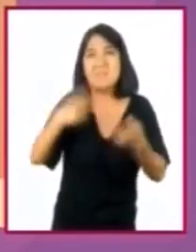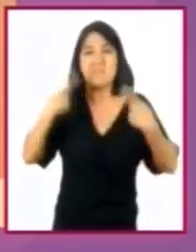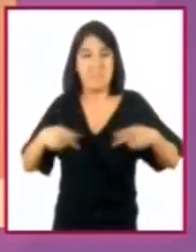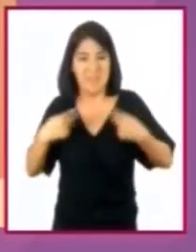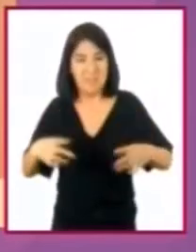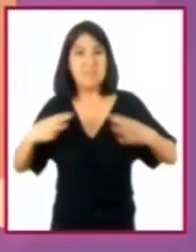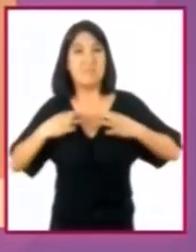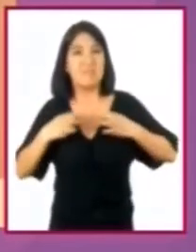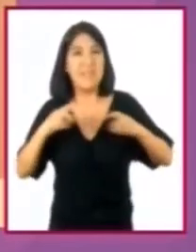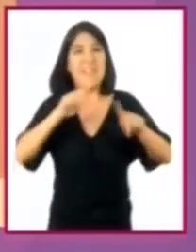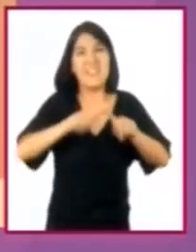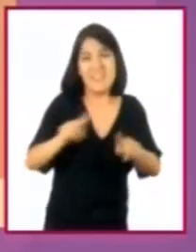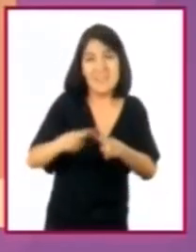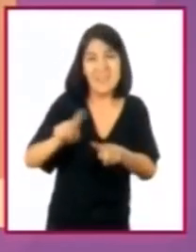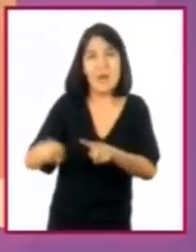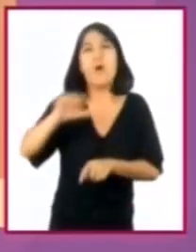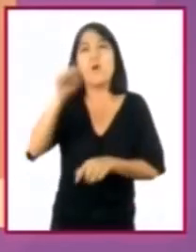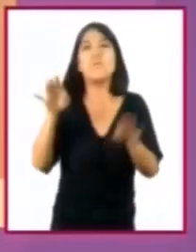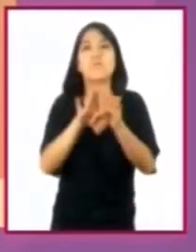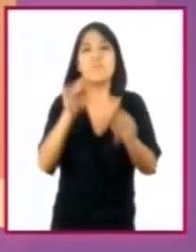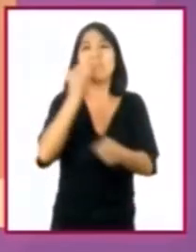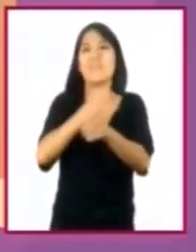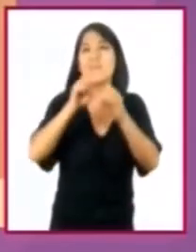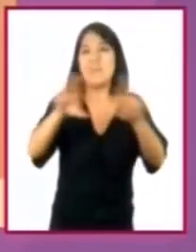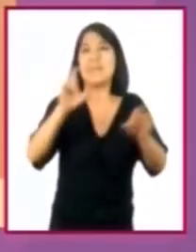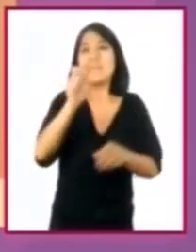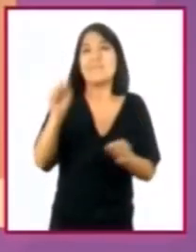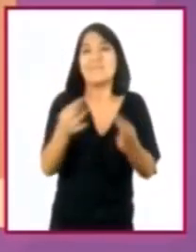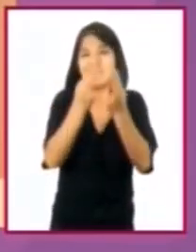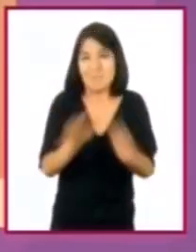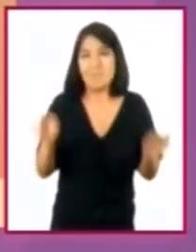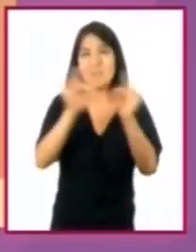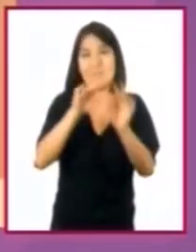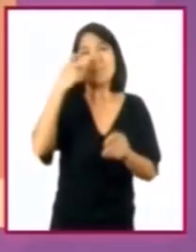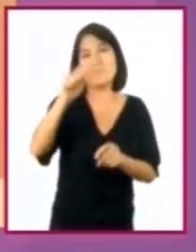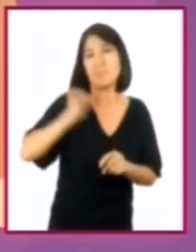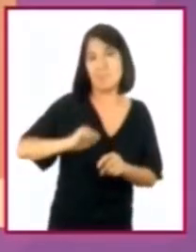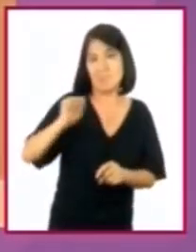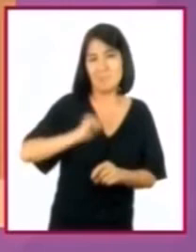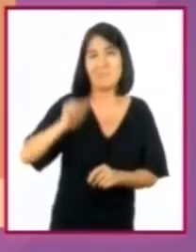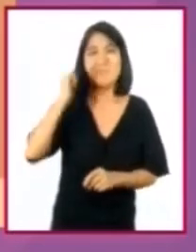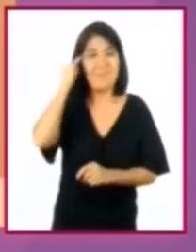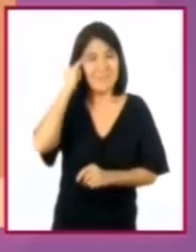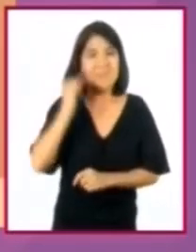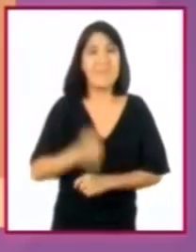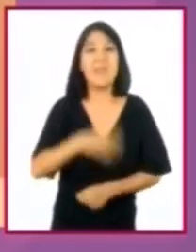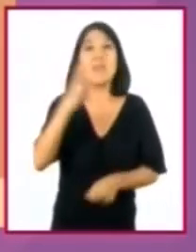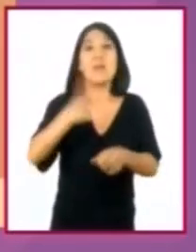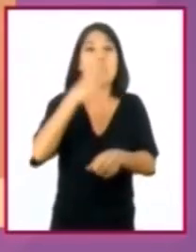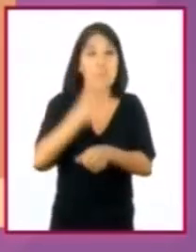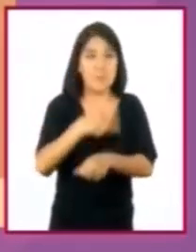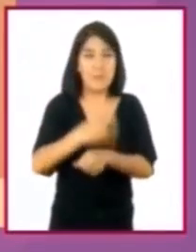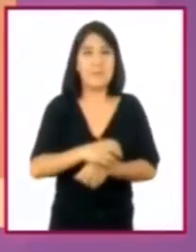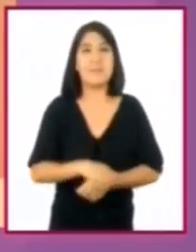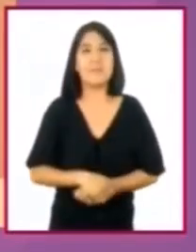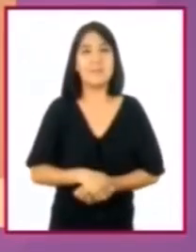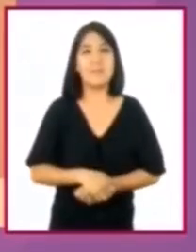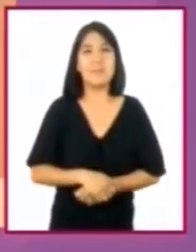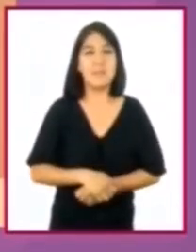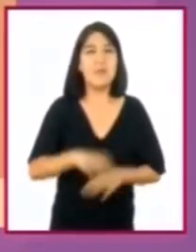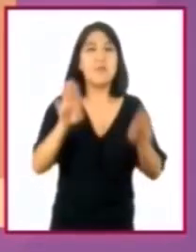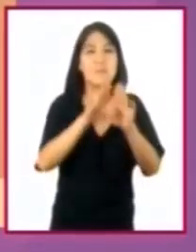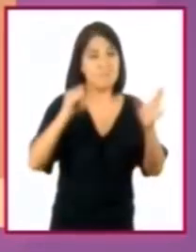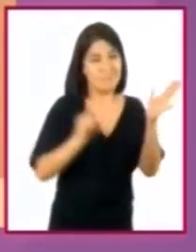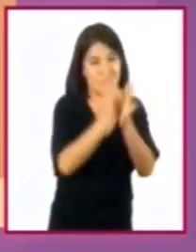de vestimenta, entre otros datos importantes de los pueblos prehispánicos. Cuarto, escritos sobre estelas o esculpidos